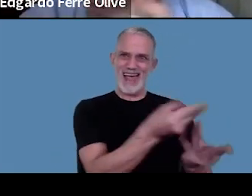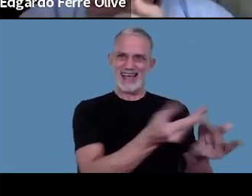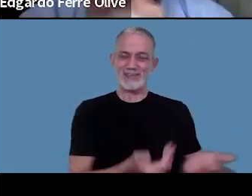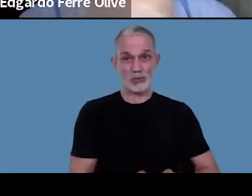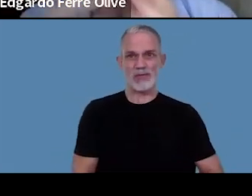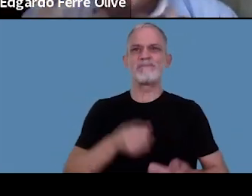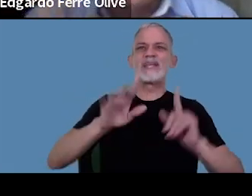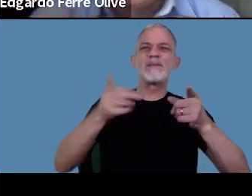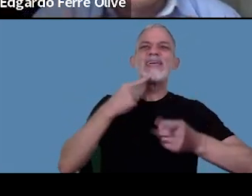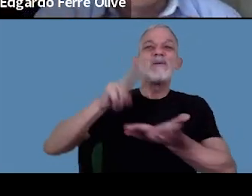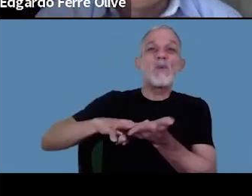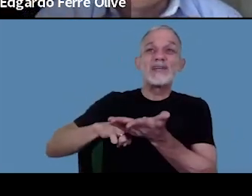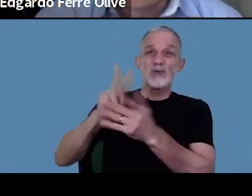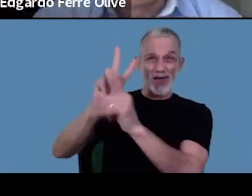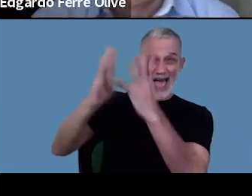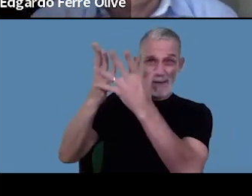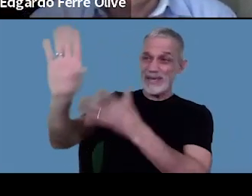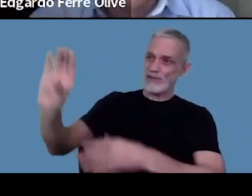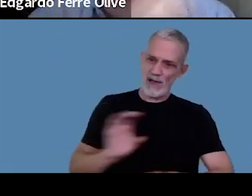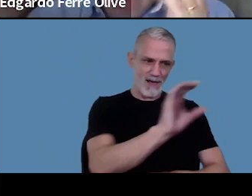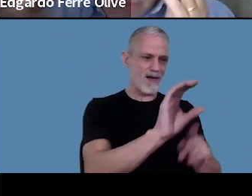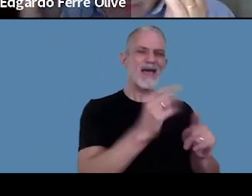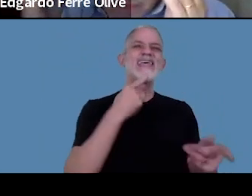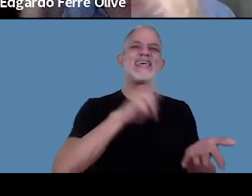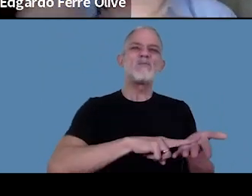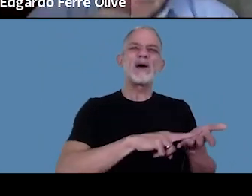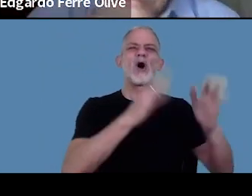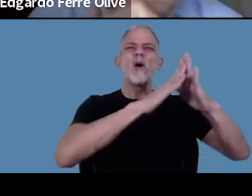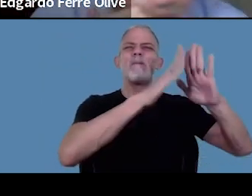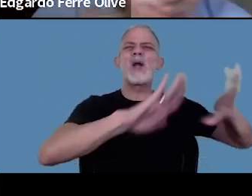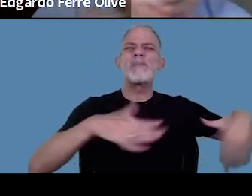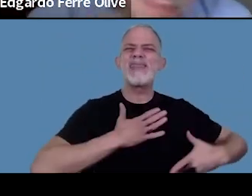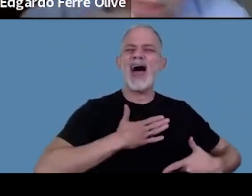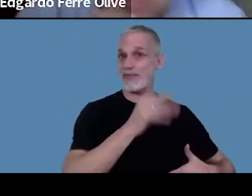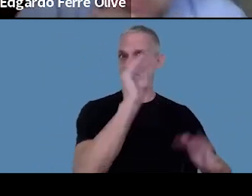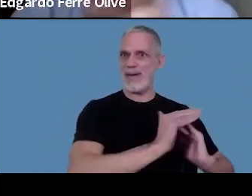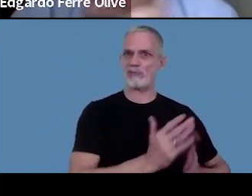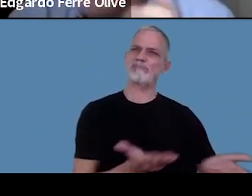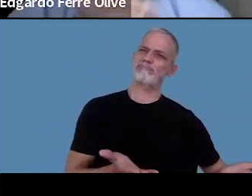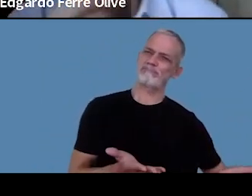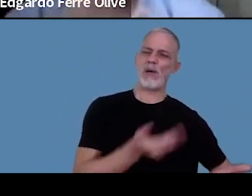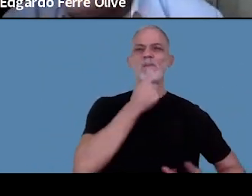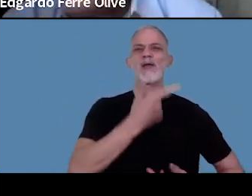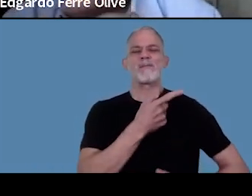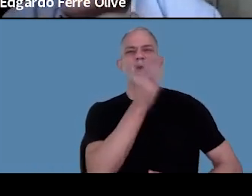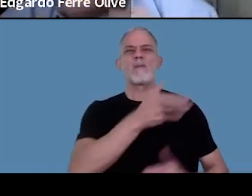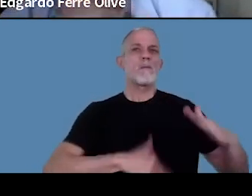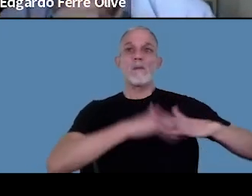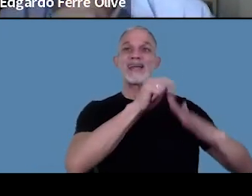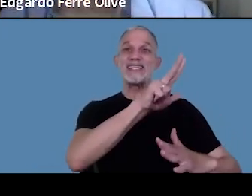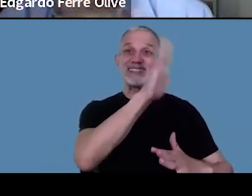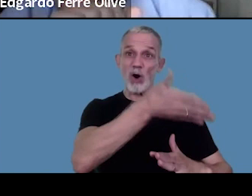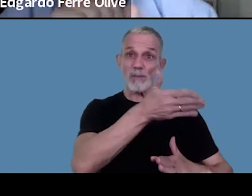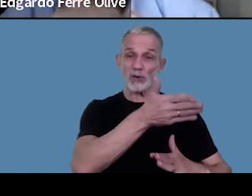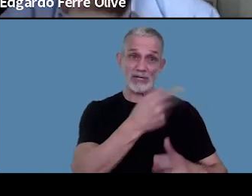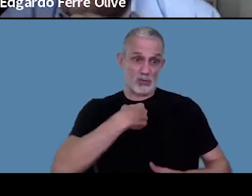los impuestos ambientales, voy a disminuir el impuesto a la renta. Entonces, ¿qué hago? En vez de aplicar, por ejemplo, una tasa máxima del 35% para un